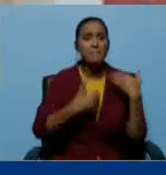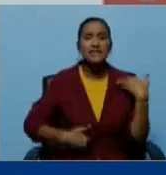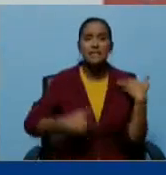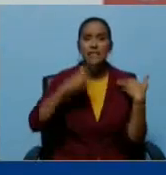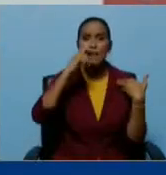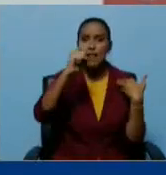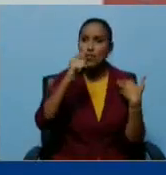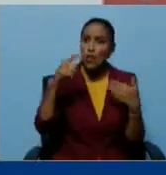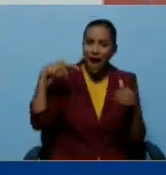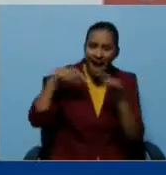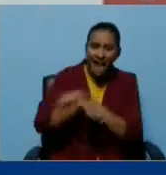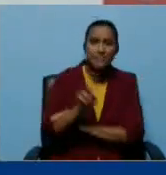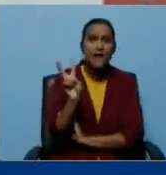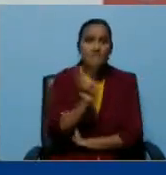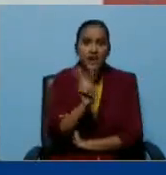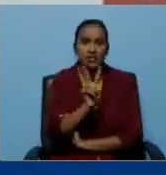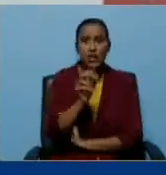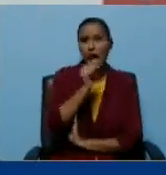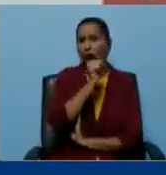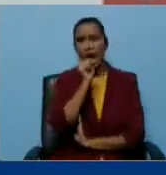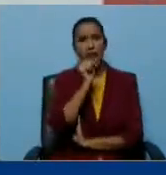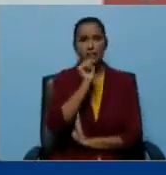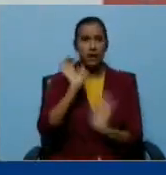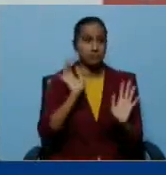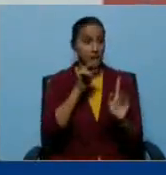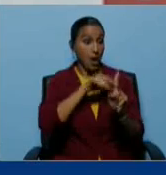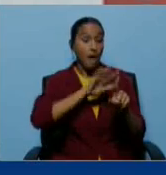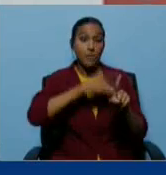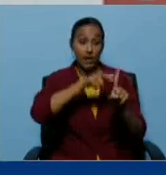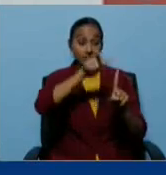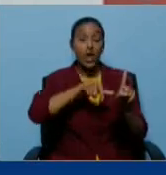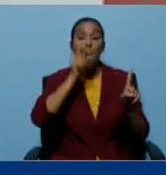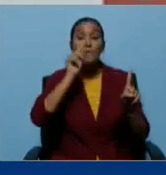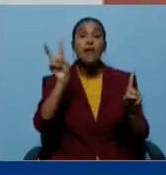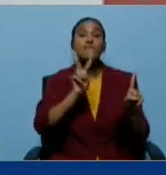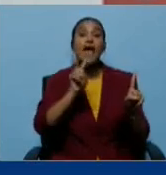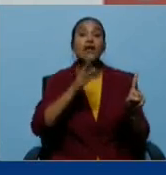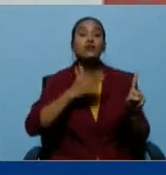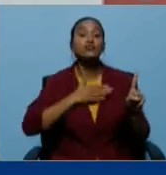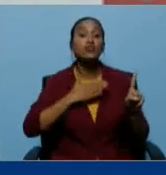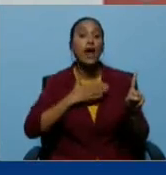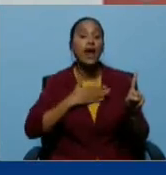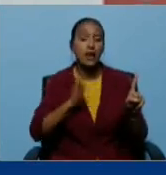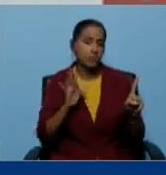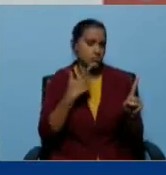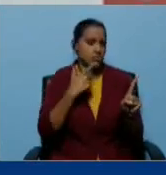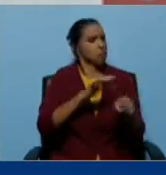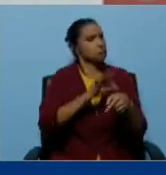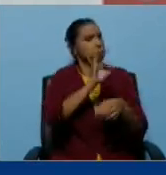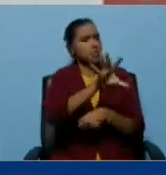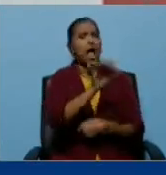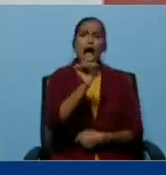entre su país, que cante, dije yo, en ese momento.